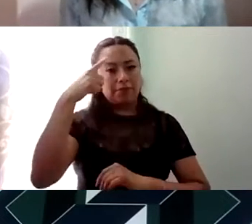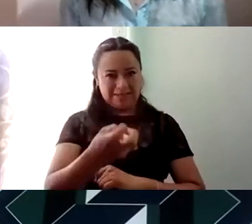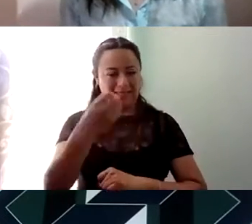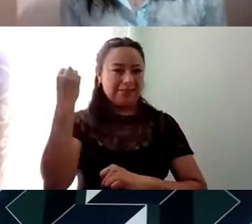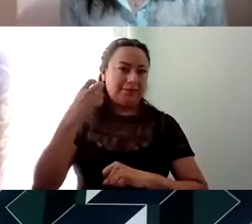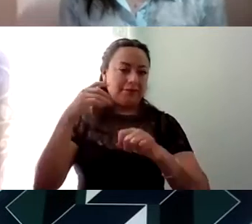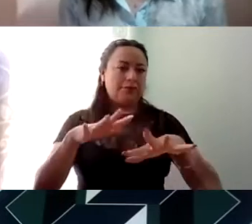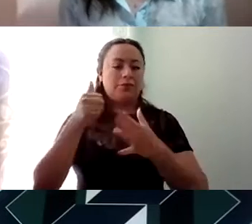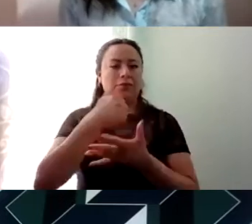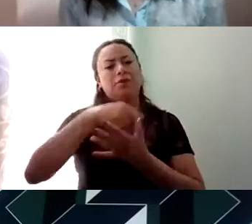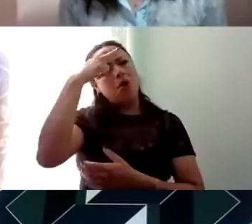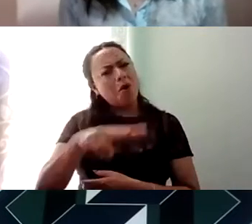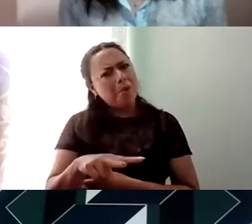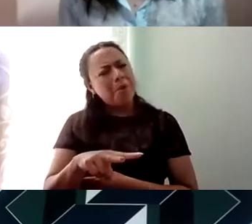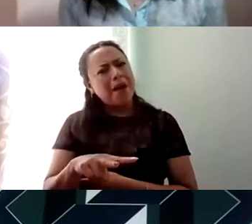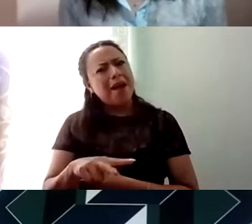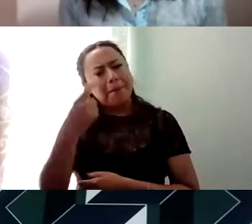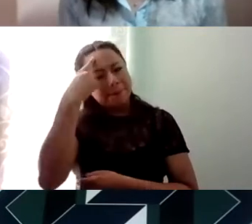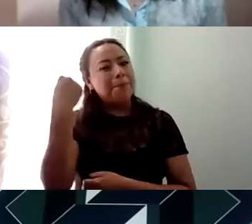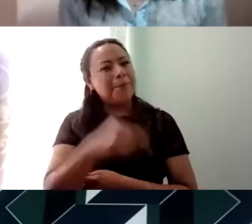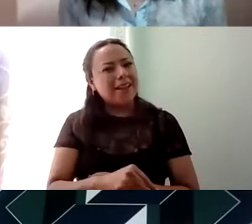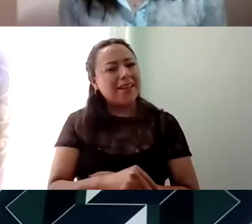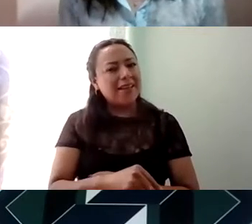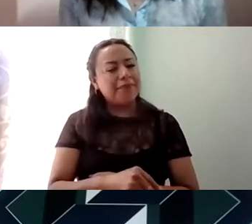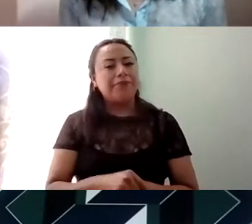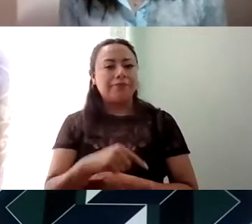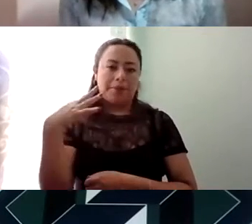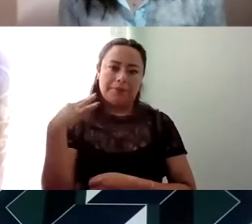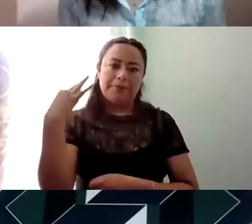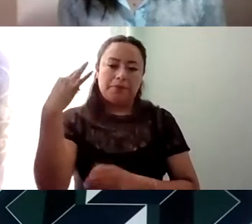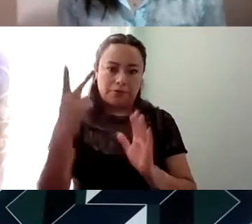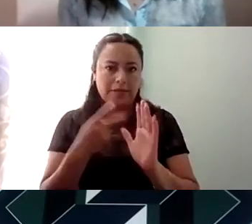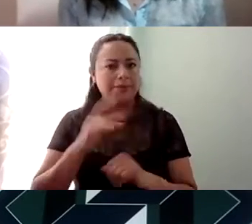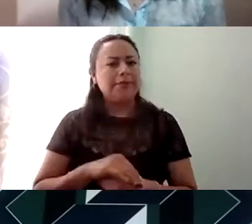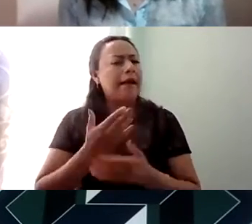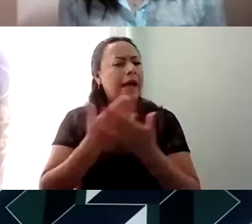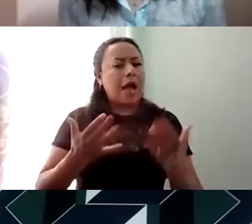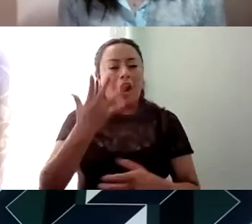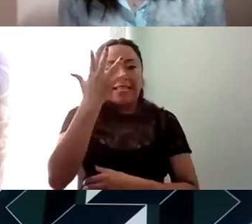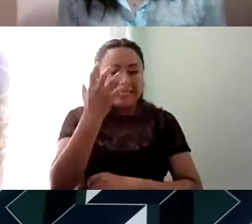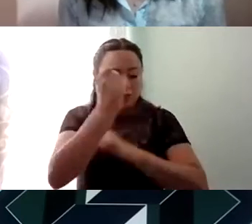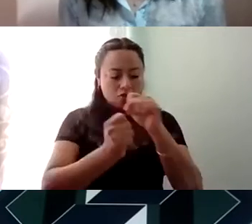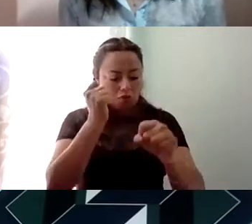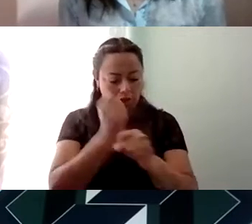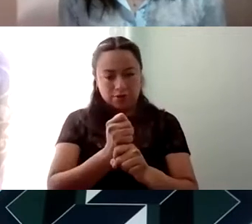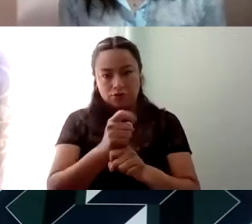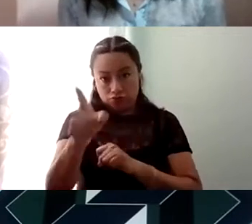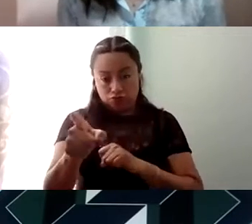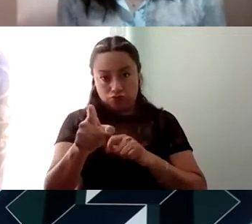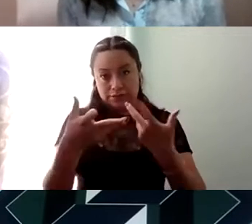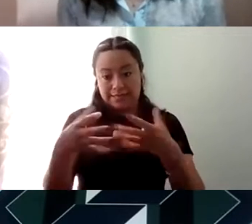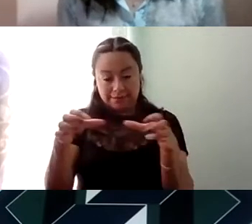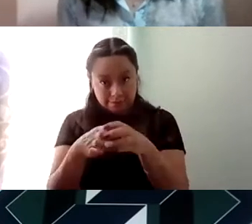yo le preguntaría, ¿cuál fue su mayor aportación en los 5 años que lleva desempeñándose en este